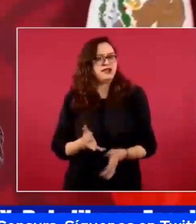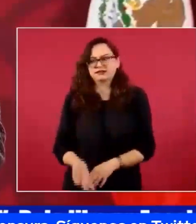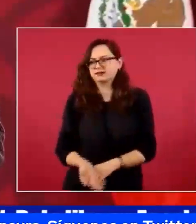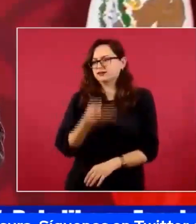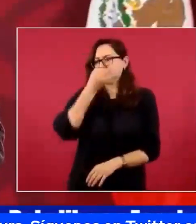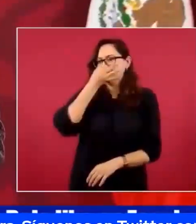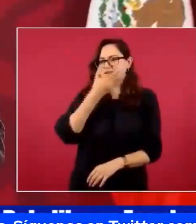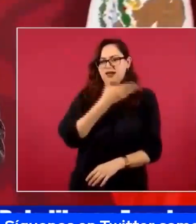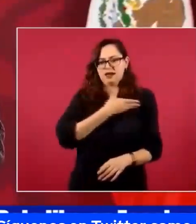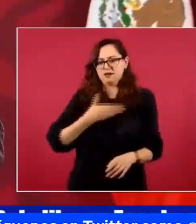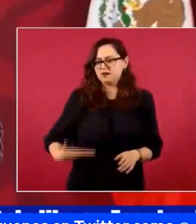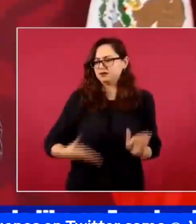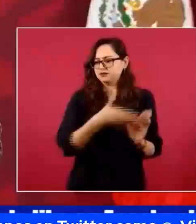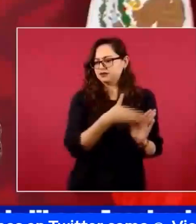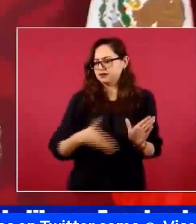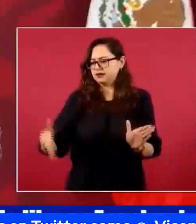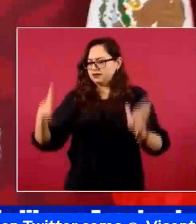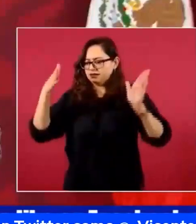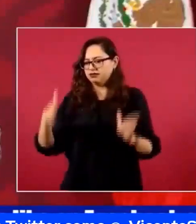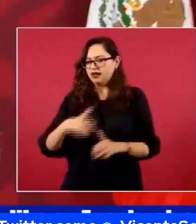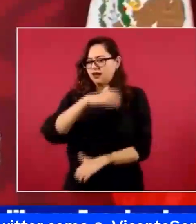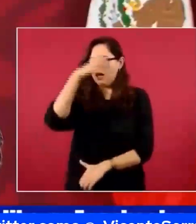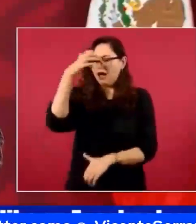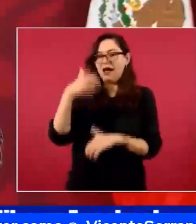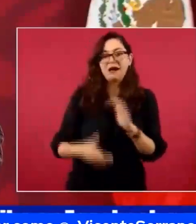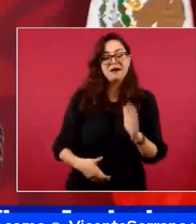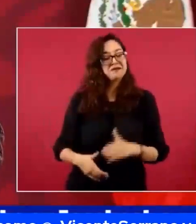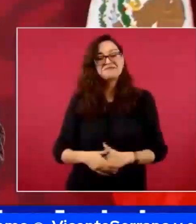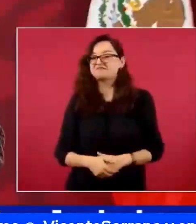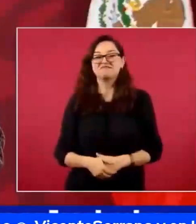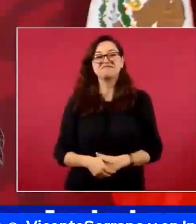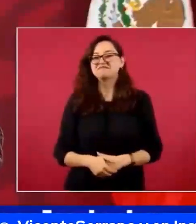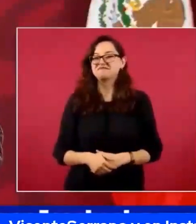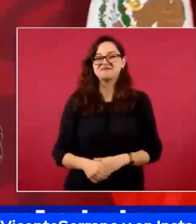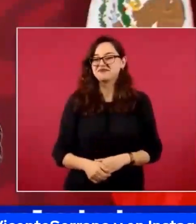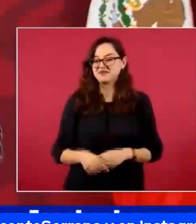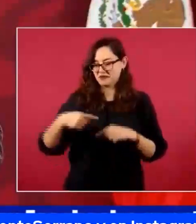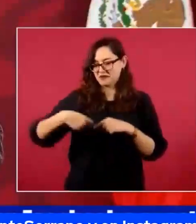de nuestro mandato y todavía nos faltan